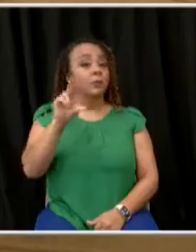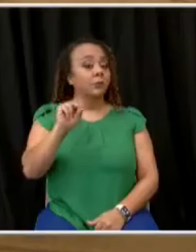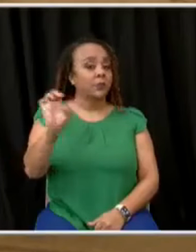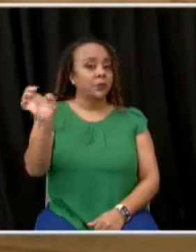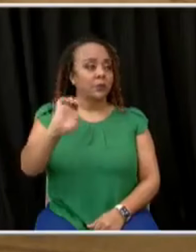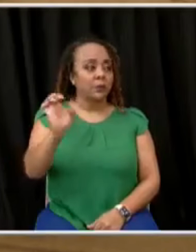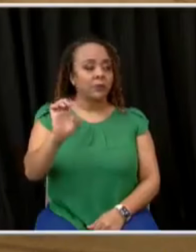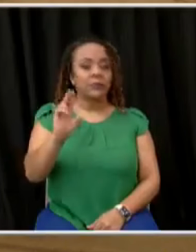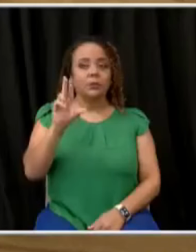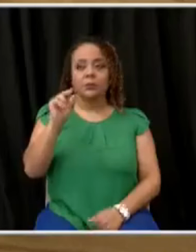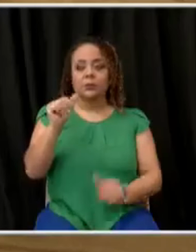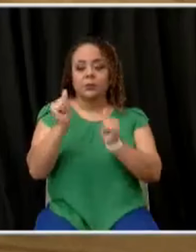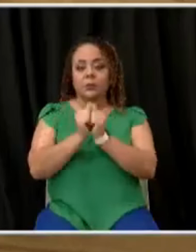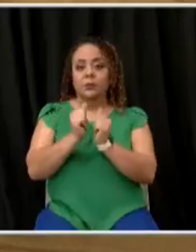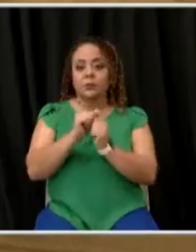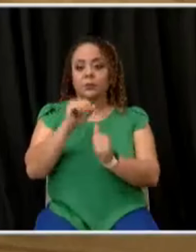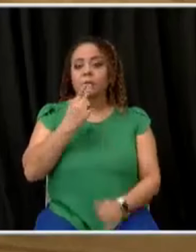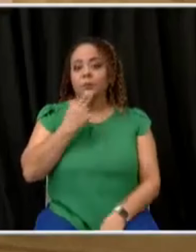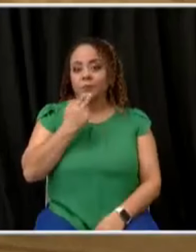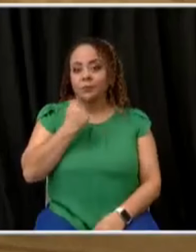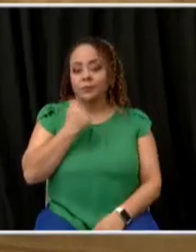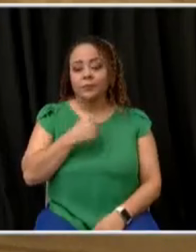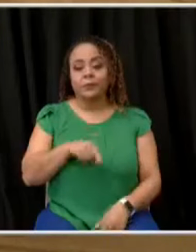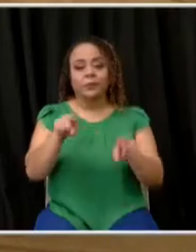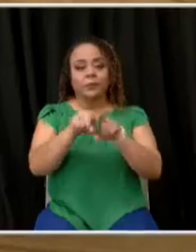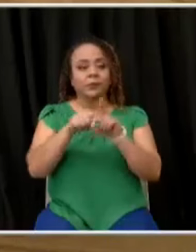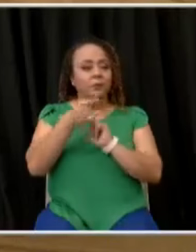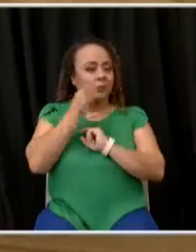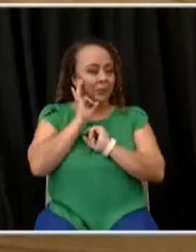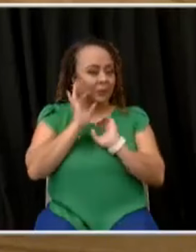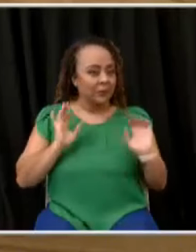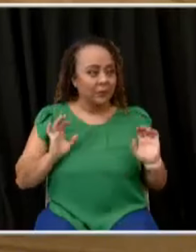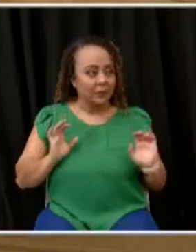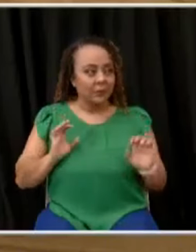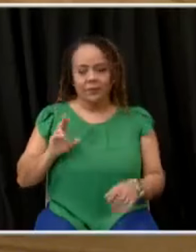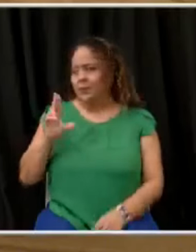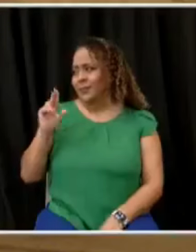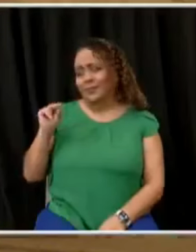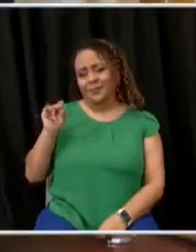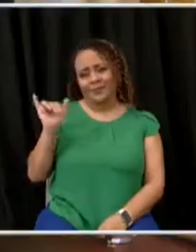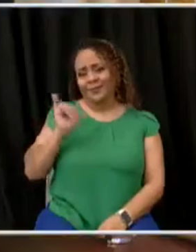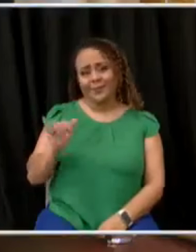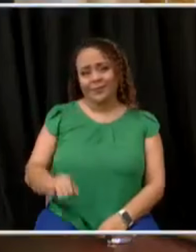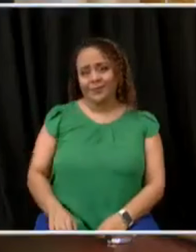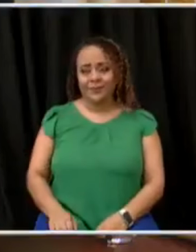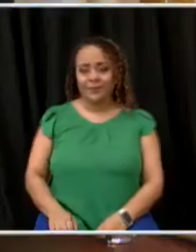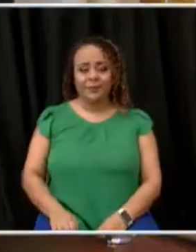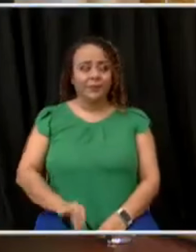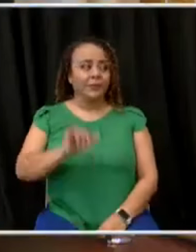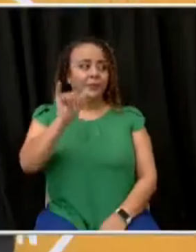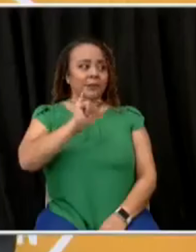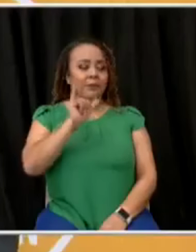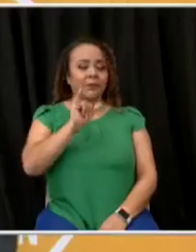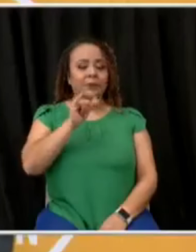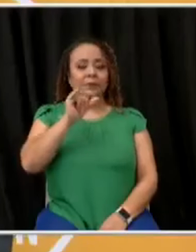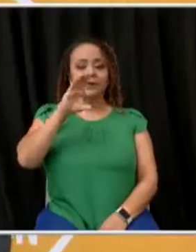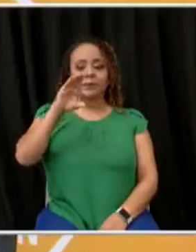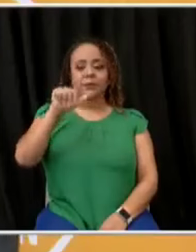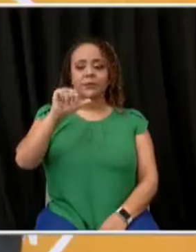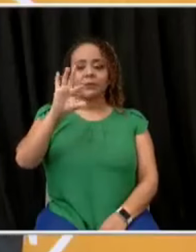energética, no con edulcorante. Tampoco el cafecito, doctor. No, tampoco, porque es lo mismo, la